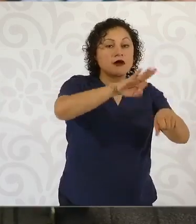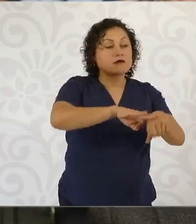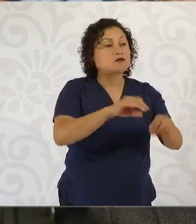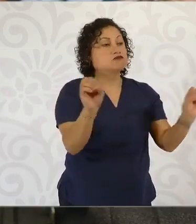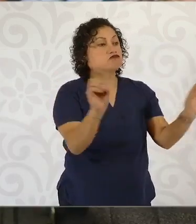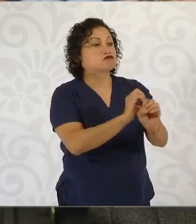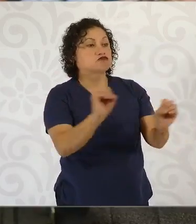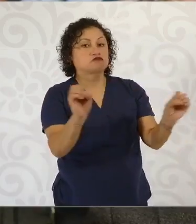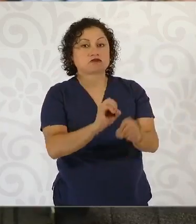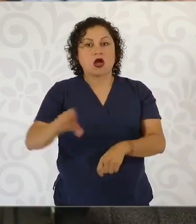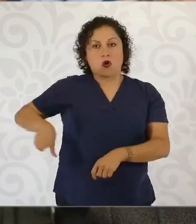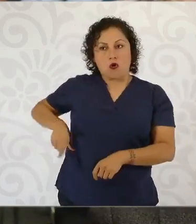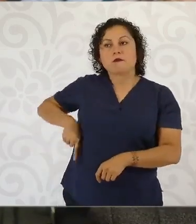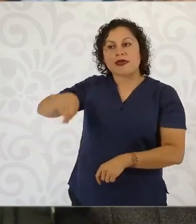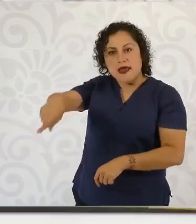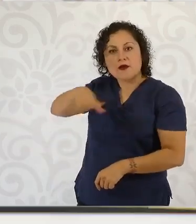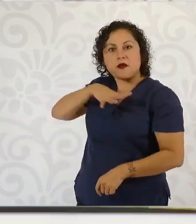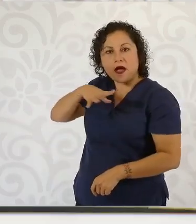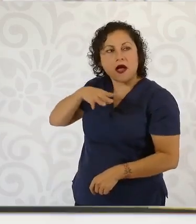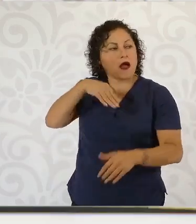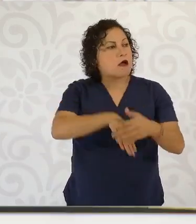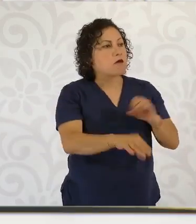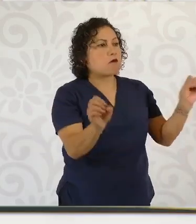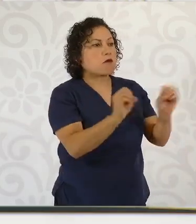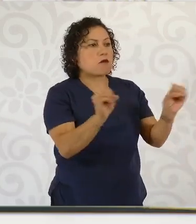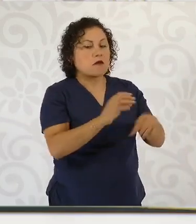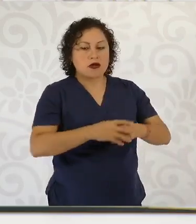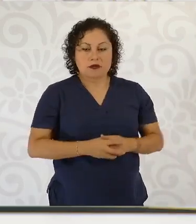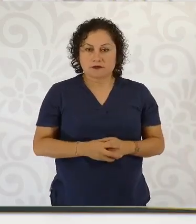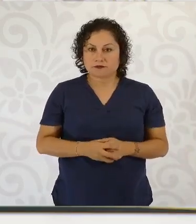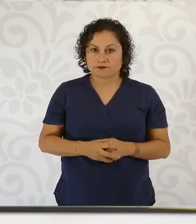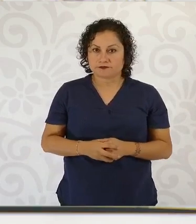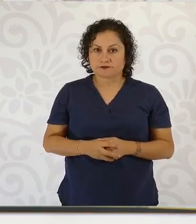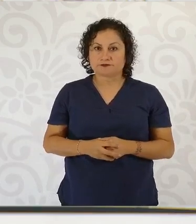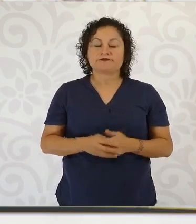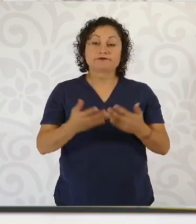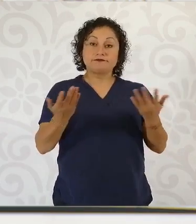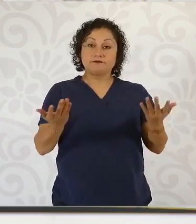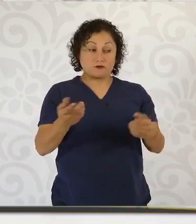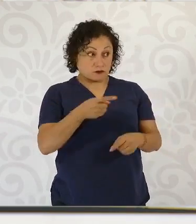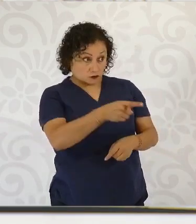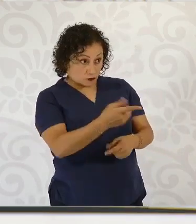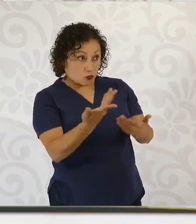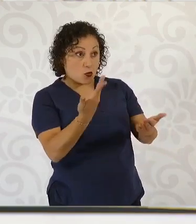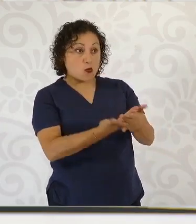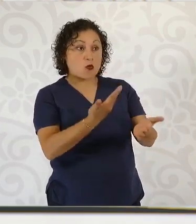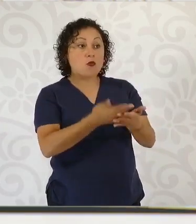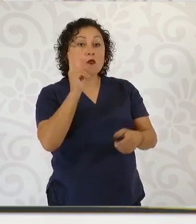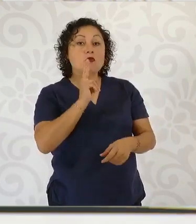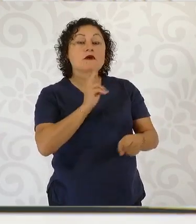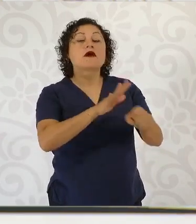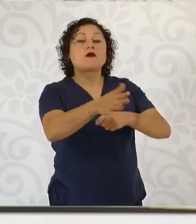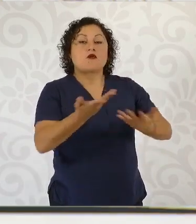así el gobierno sí los había comprado. No, bueno, ¿qué les diría? ¿Qué pruebas tienes de eso? O sea, a ver, porque para todo hay que poner